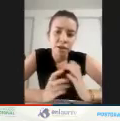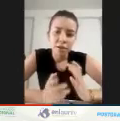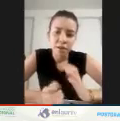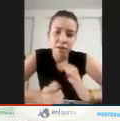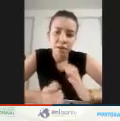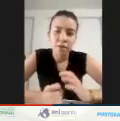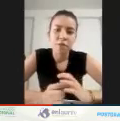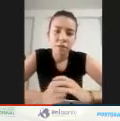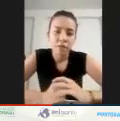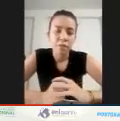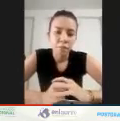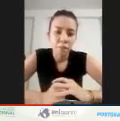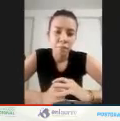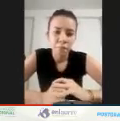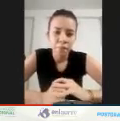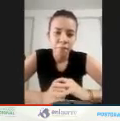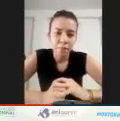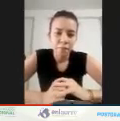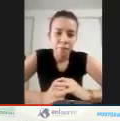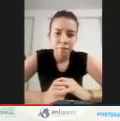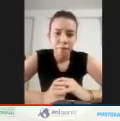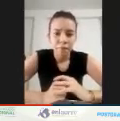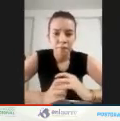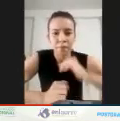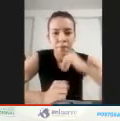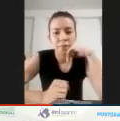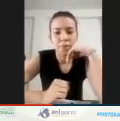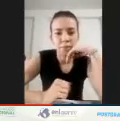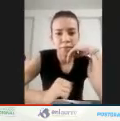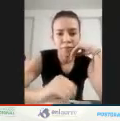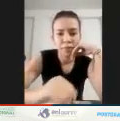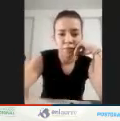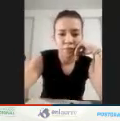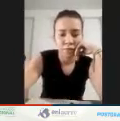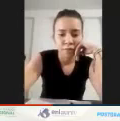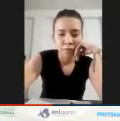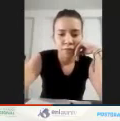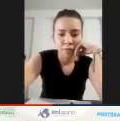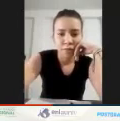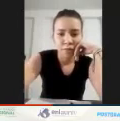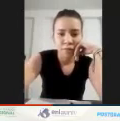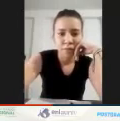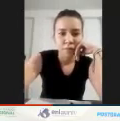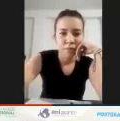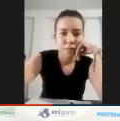A la hora de ser. Bien, excelente. ¿Alguien más?